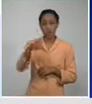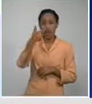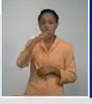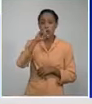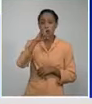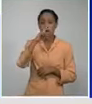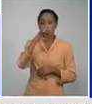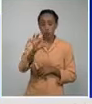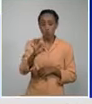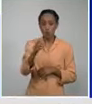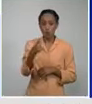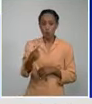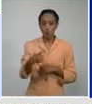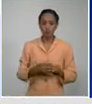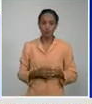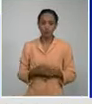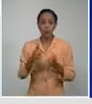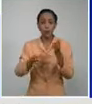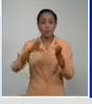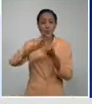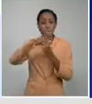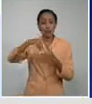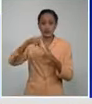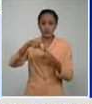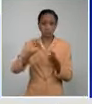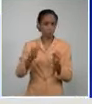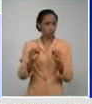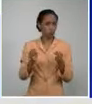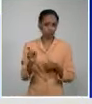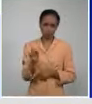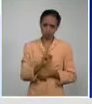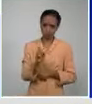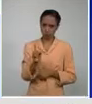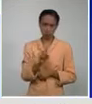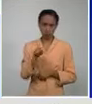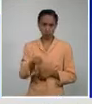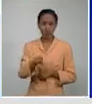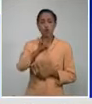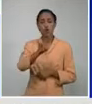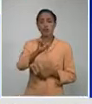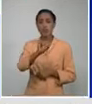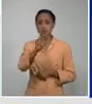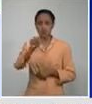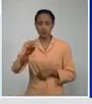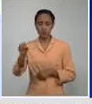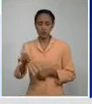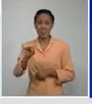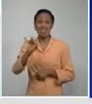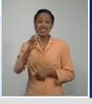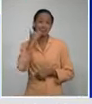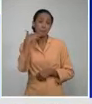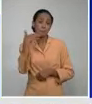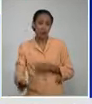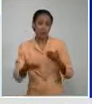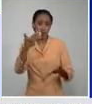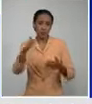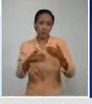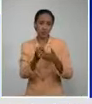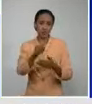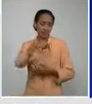no logra controlar la transmisión que está presentando, 96 casos, 7 más que la jornada